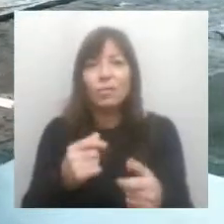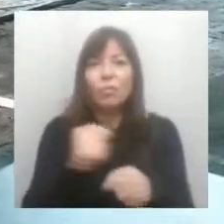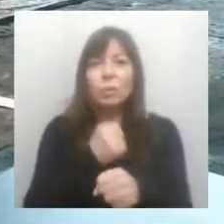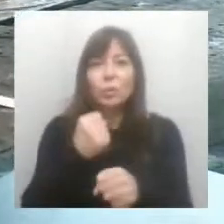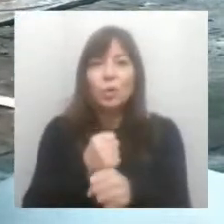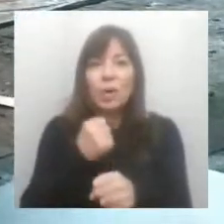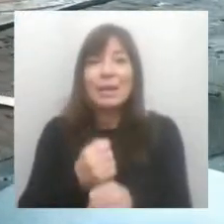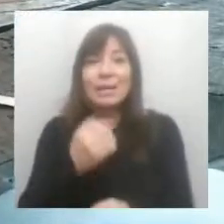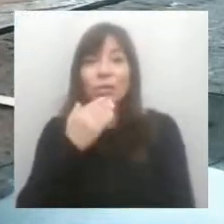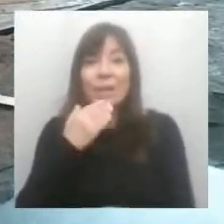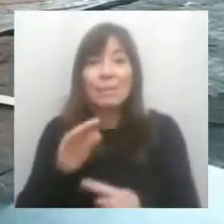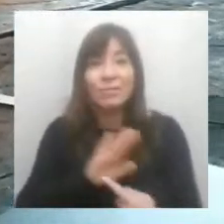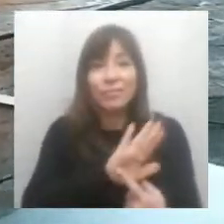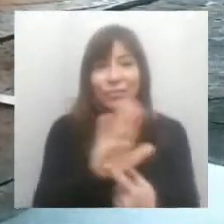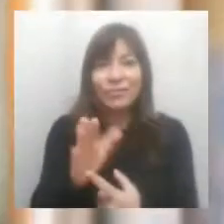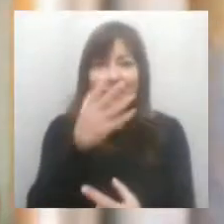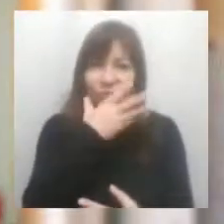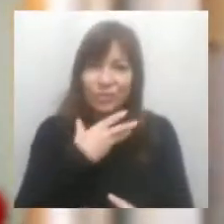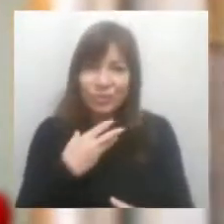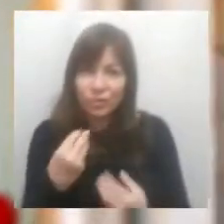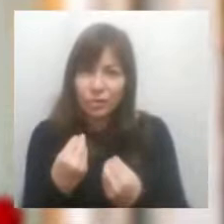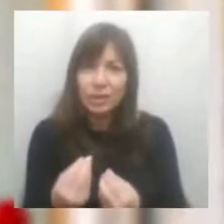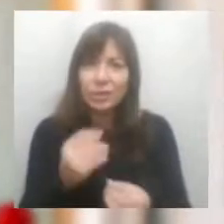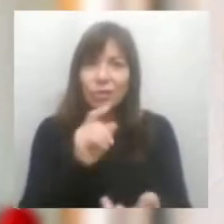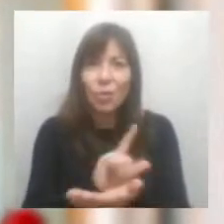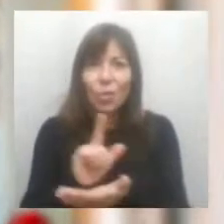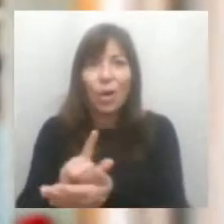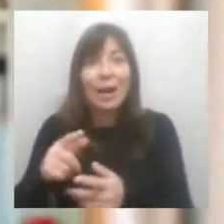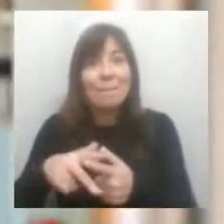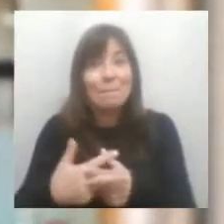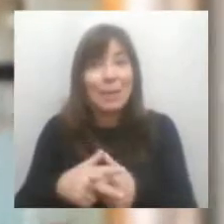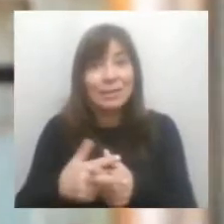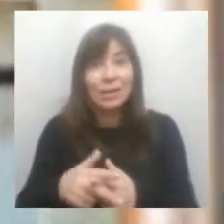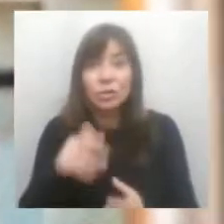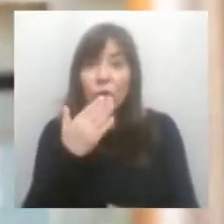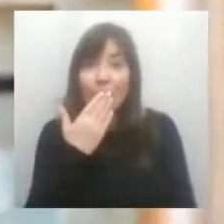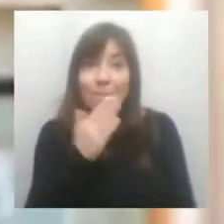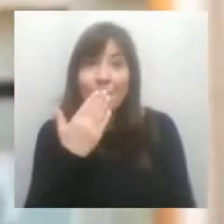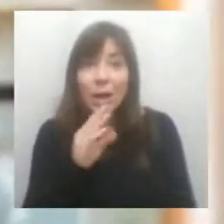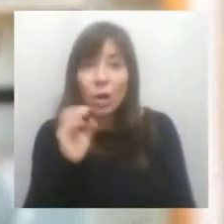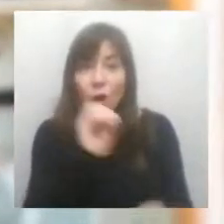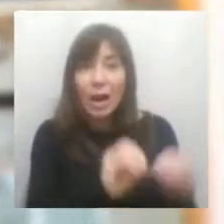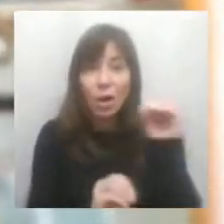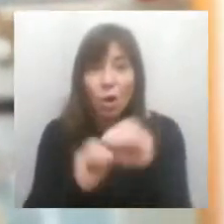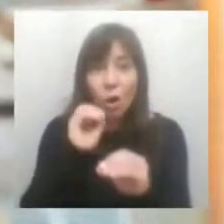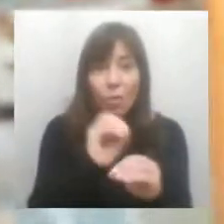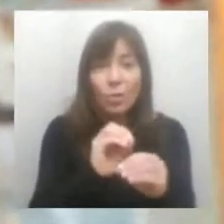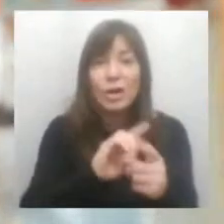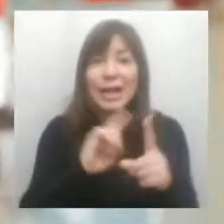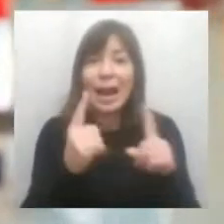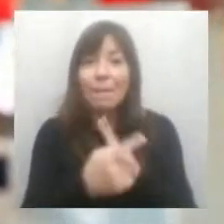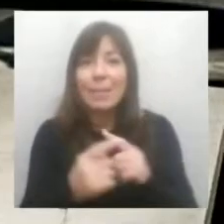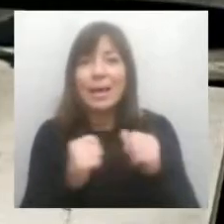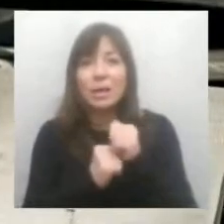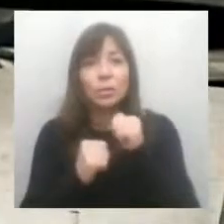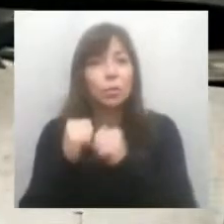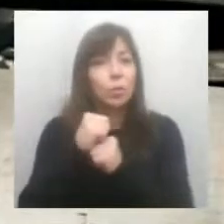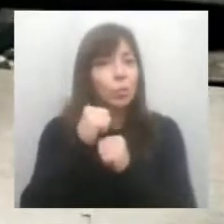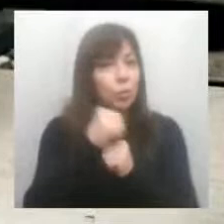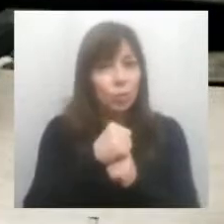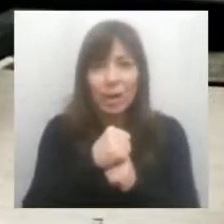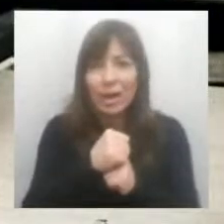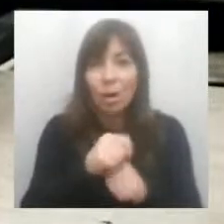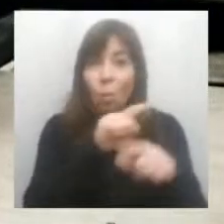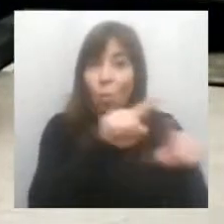presentación o la estética de estos. La mantención puede ir desde mejorar los componentes hasta cambiar toda la estructura. Cuando un módulo